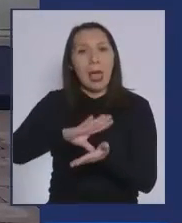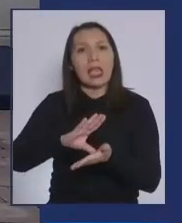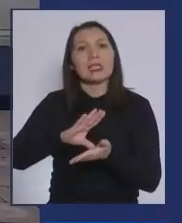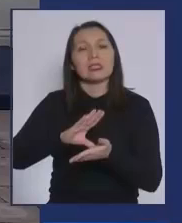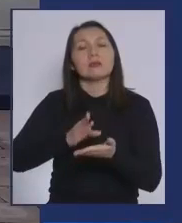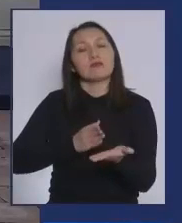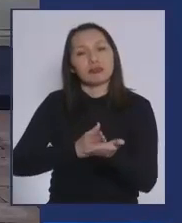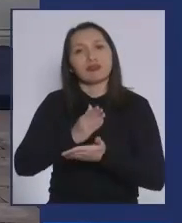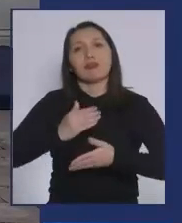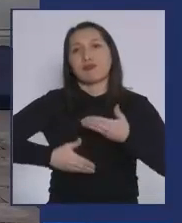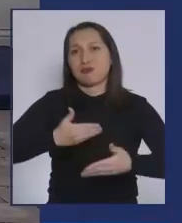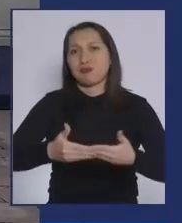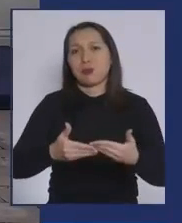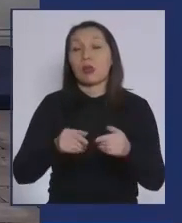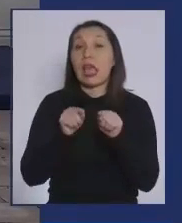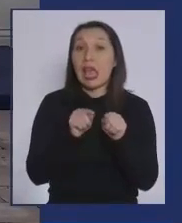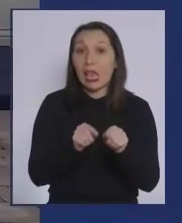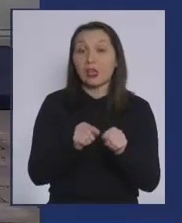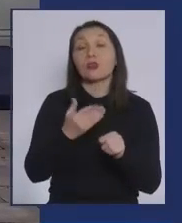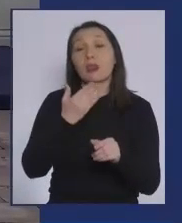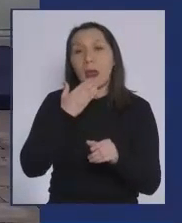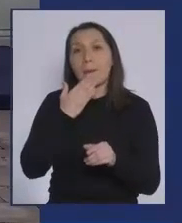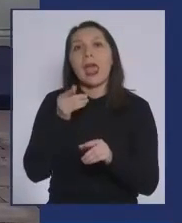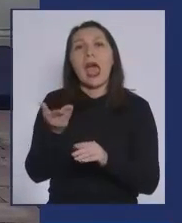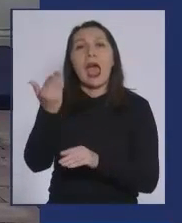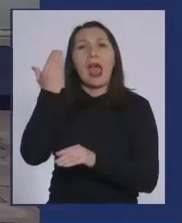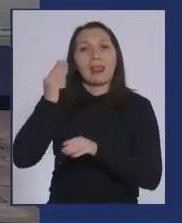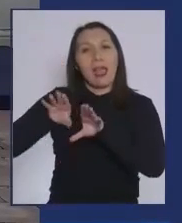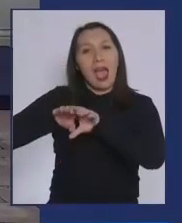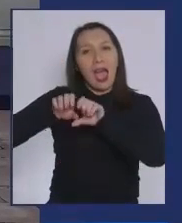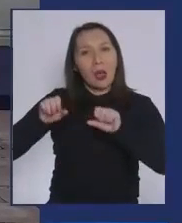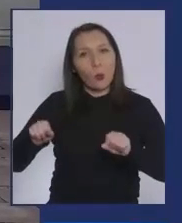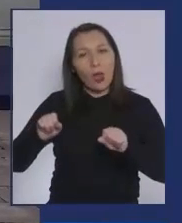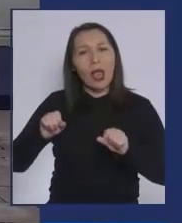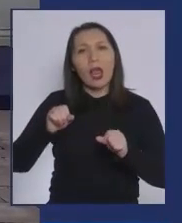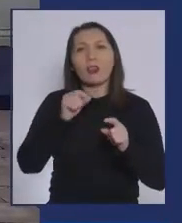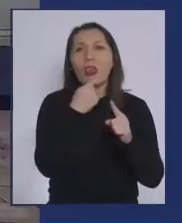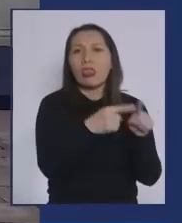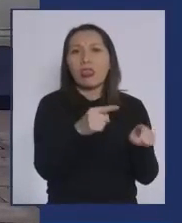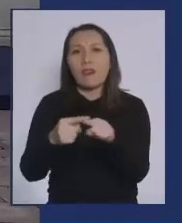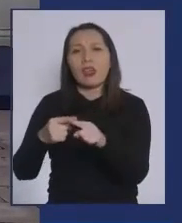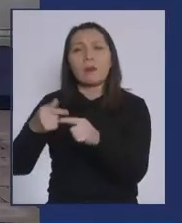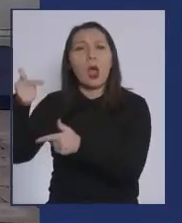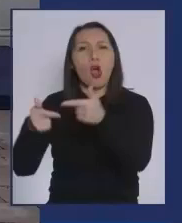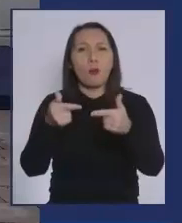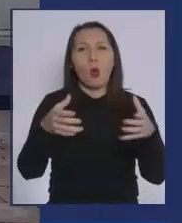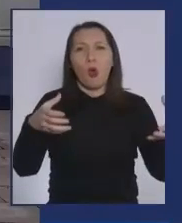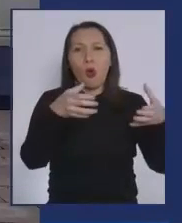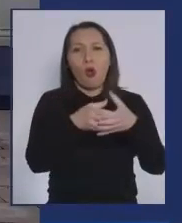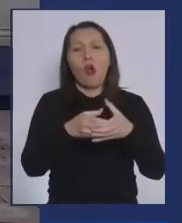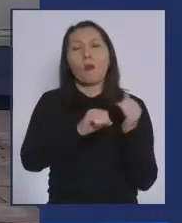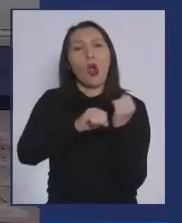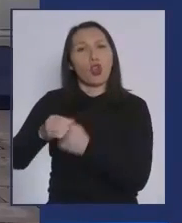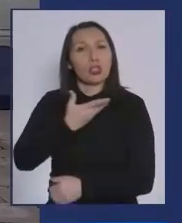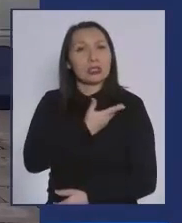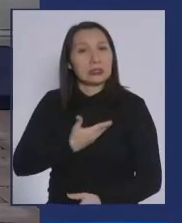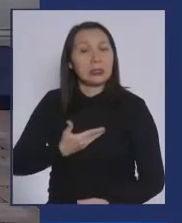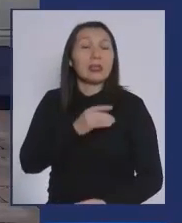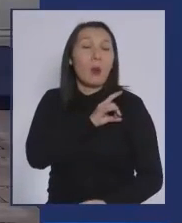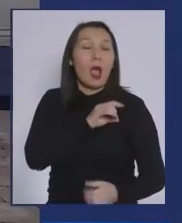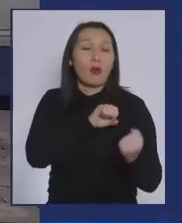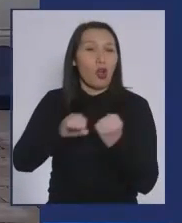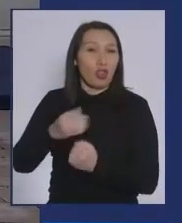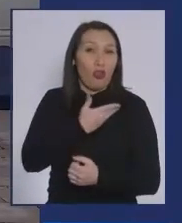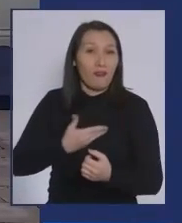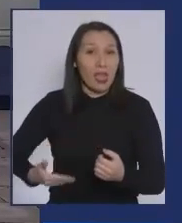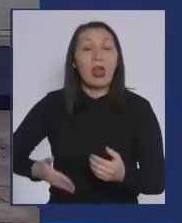país eso fue parte del acuerdo que logramos por los principales partidos de la oposición y con los partidos de chile vamos